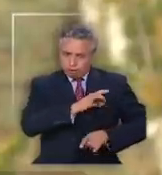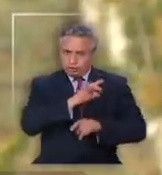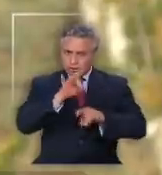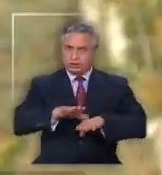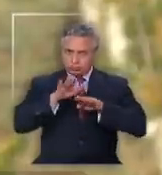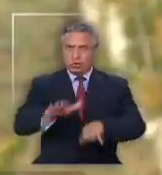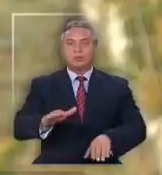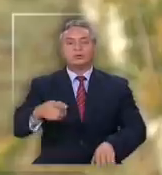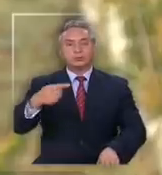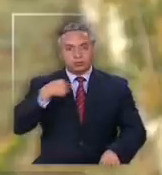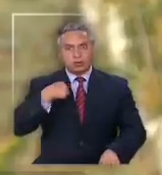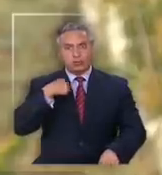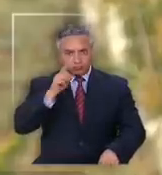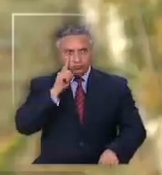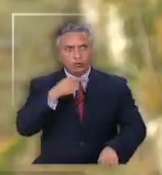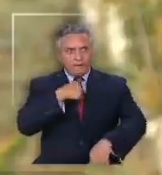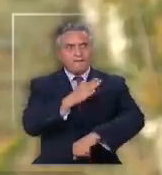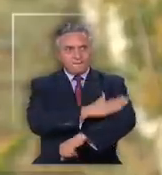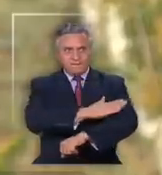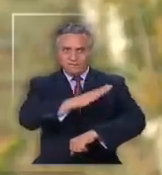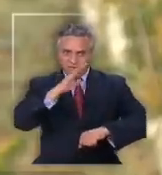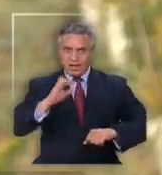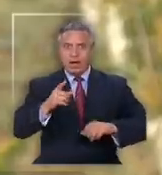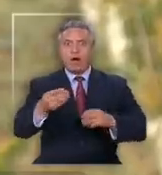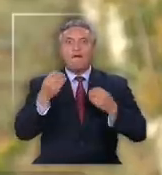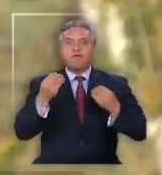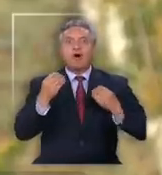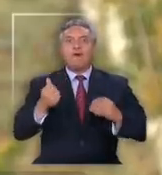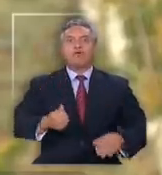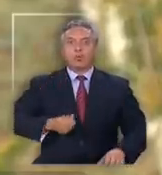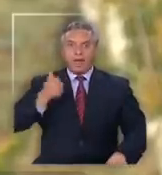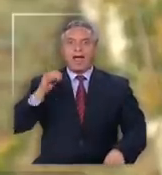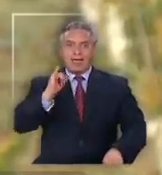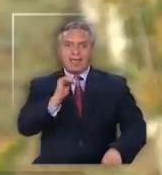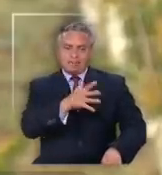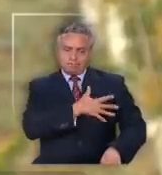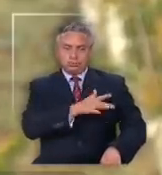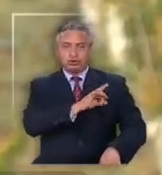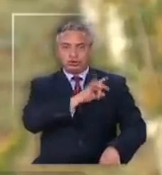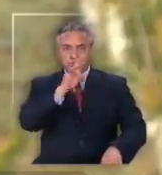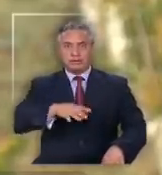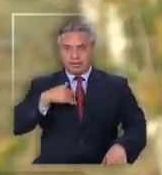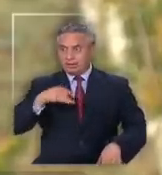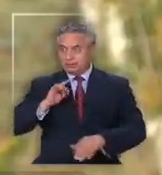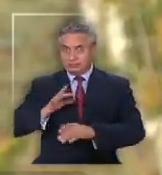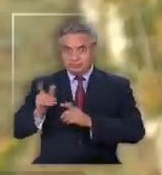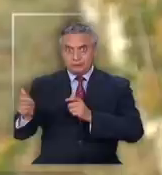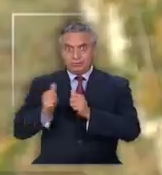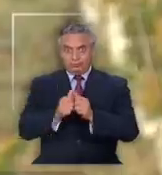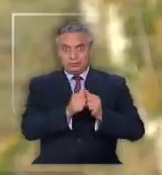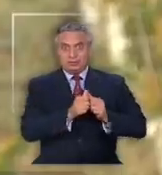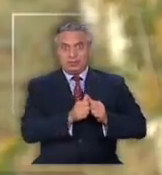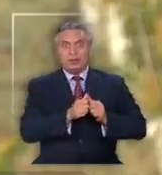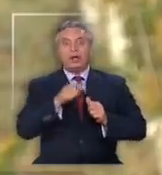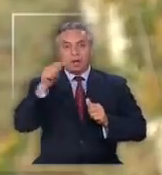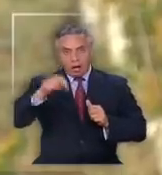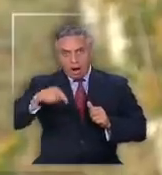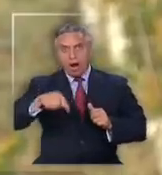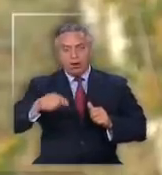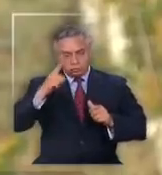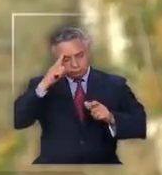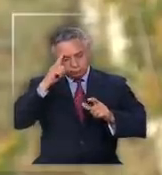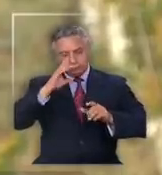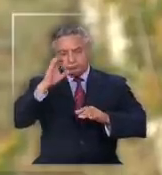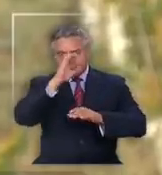muy convencido porque tengo mucha fe en la buena voluntad y en el patriotismo de mis compatriotas, que vamos a llegar a un